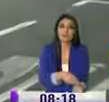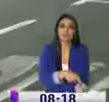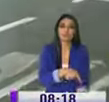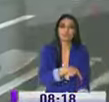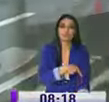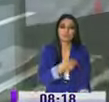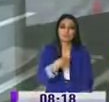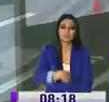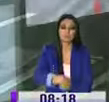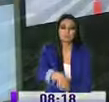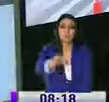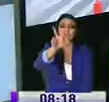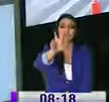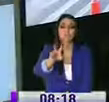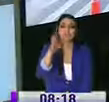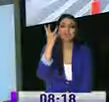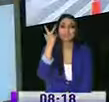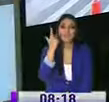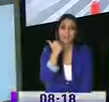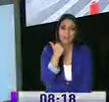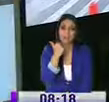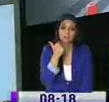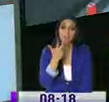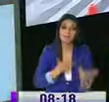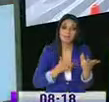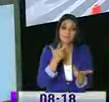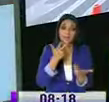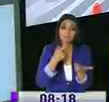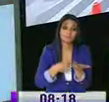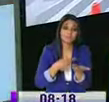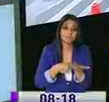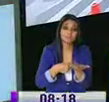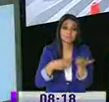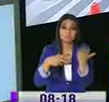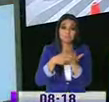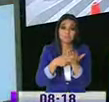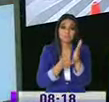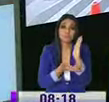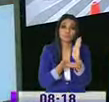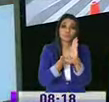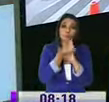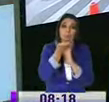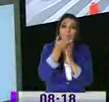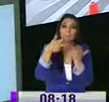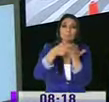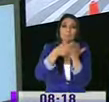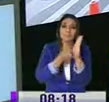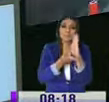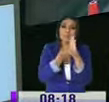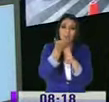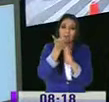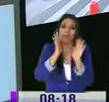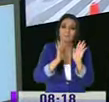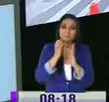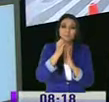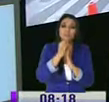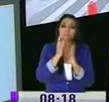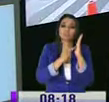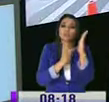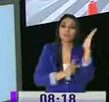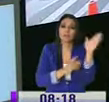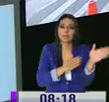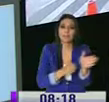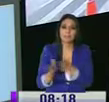durante estos 30 días para analizar la posibilidad de un incremento de la tarifa de transporte esto es parte de todo el programa de mejoras hoy